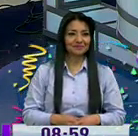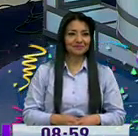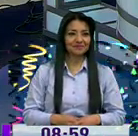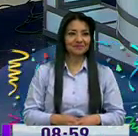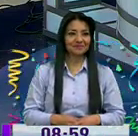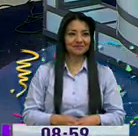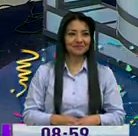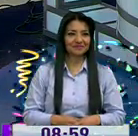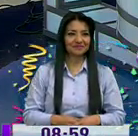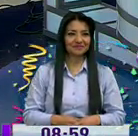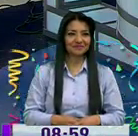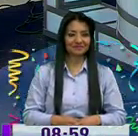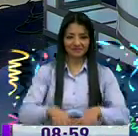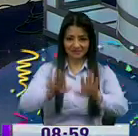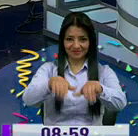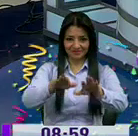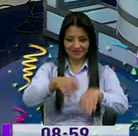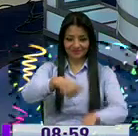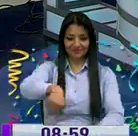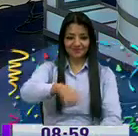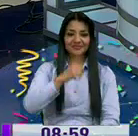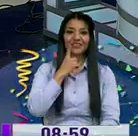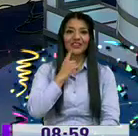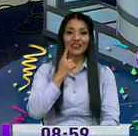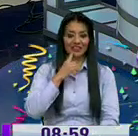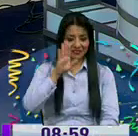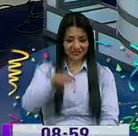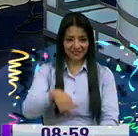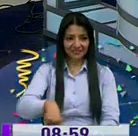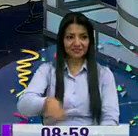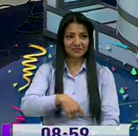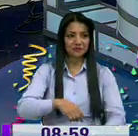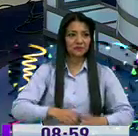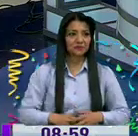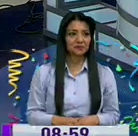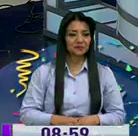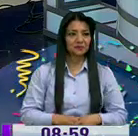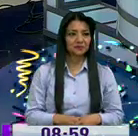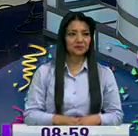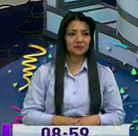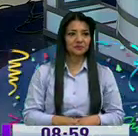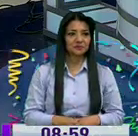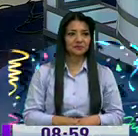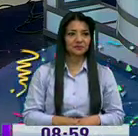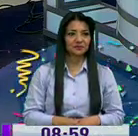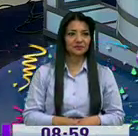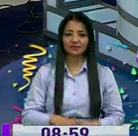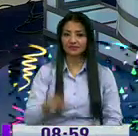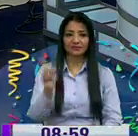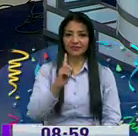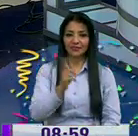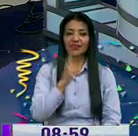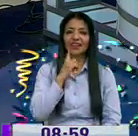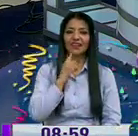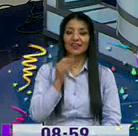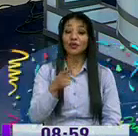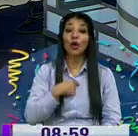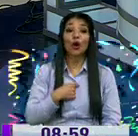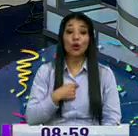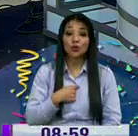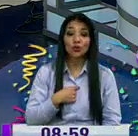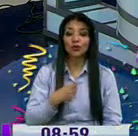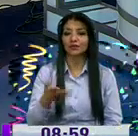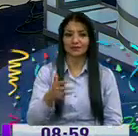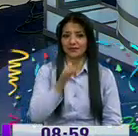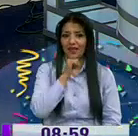Ponen acá la torta, pon acá. Ponen vela falsete de esta. Para que vean que ya no claro, sopla. Ya no sopla, no sopla,